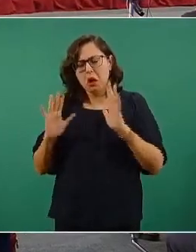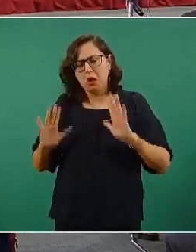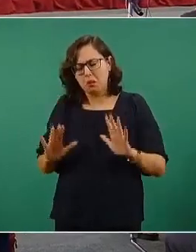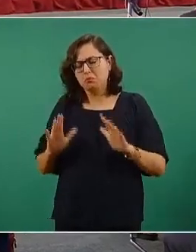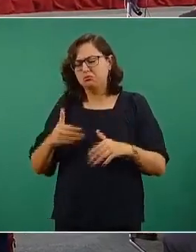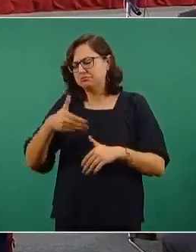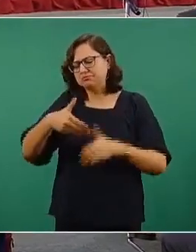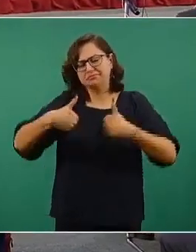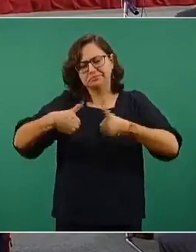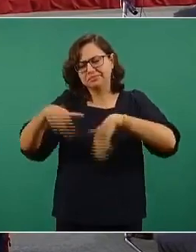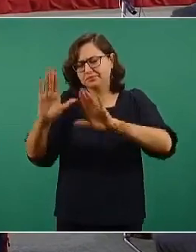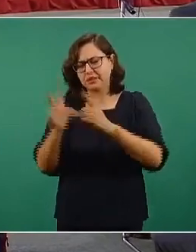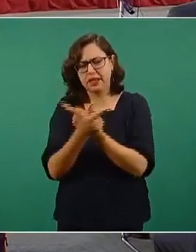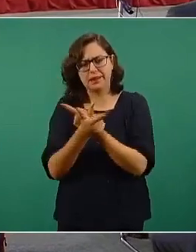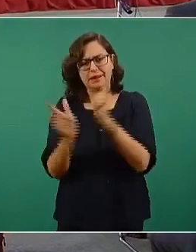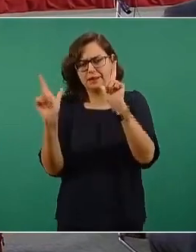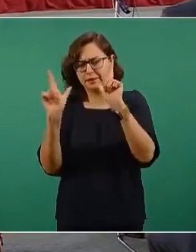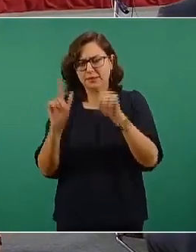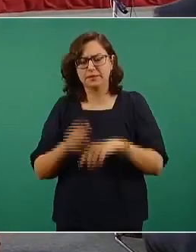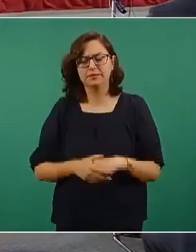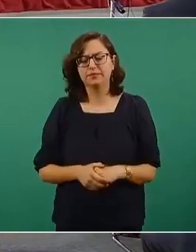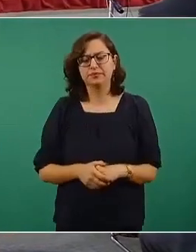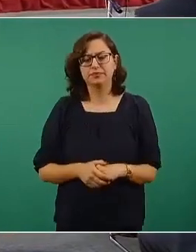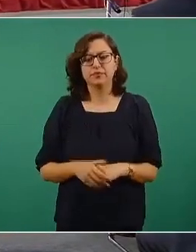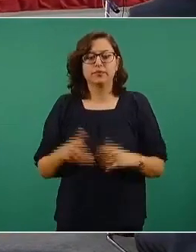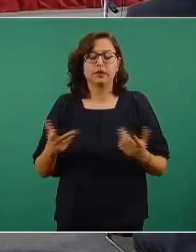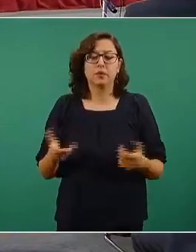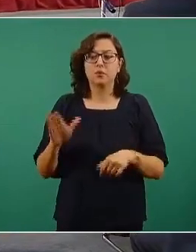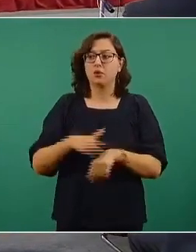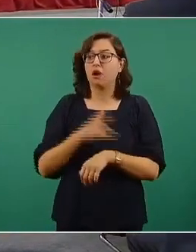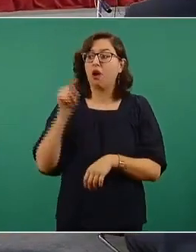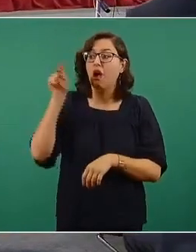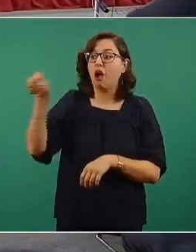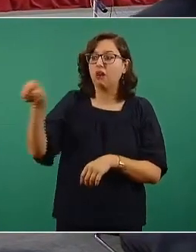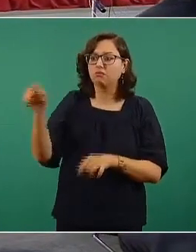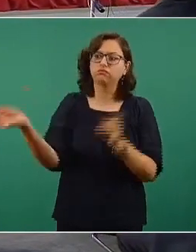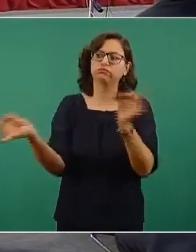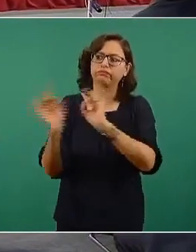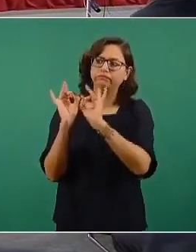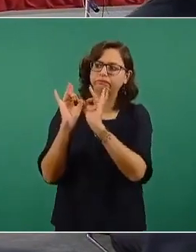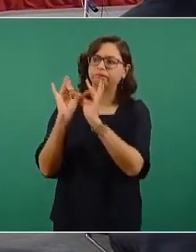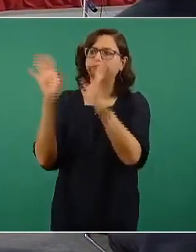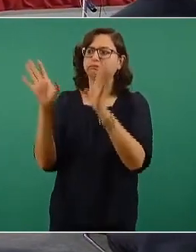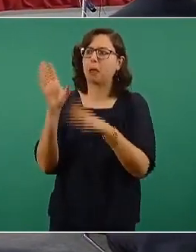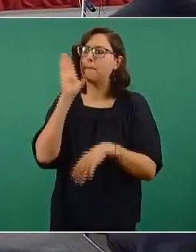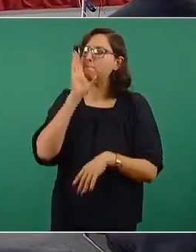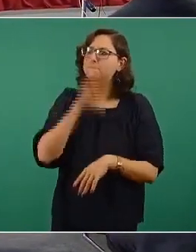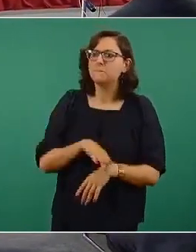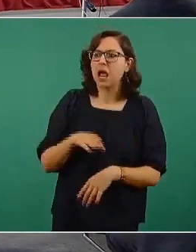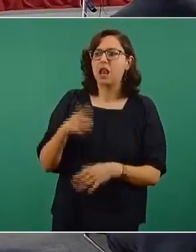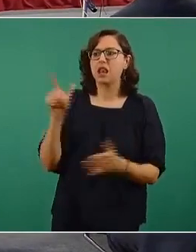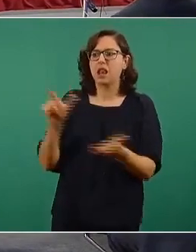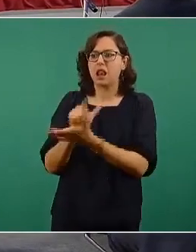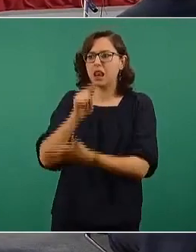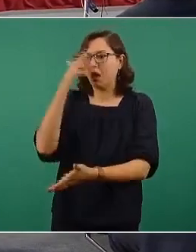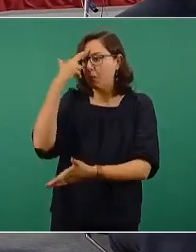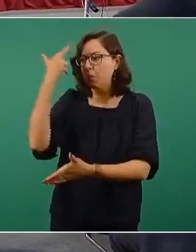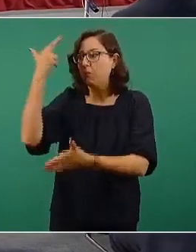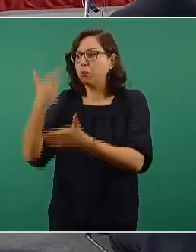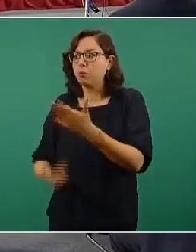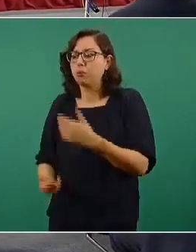que él había llegado después o que no se había